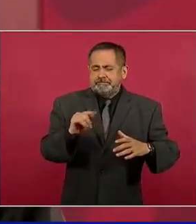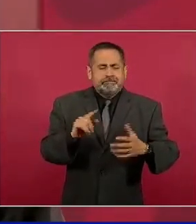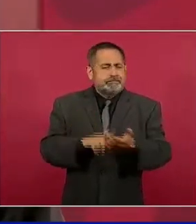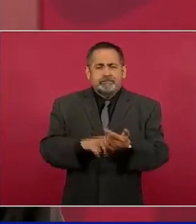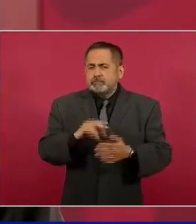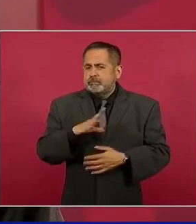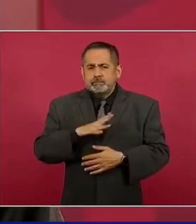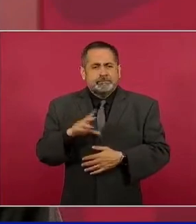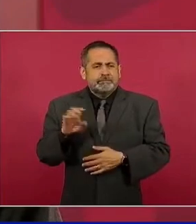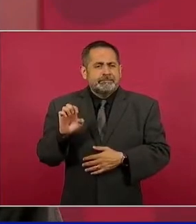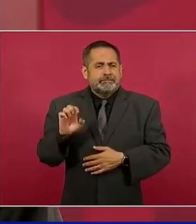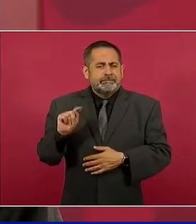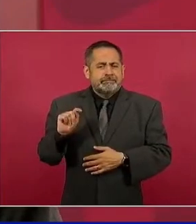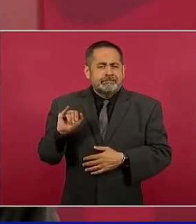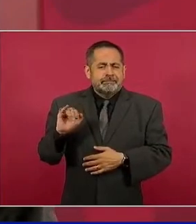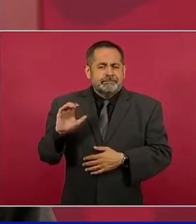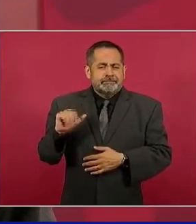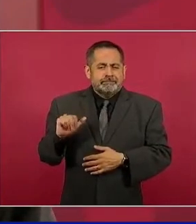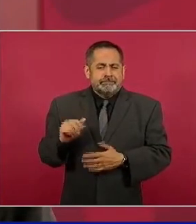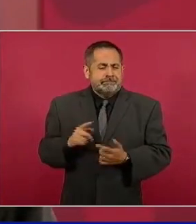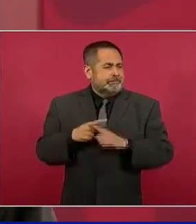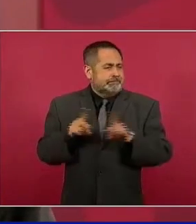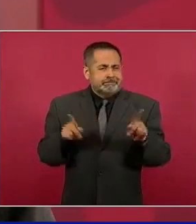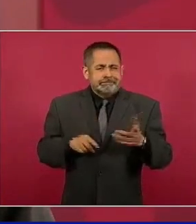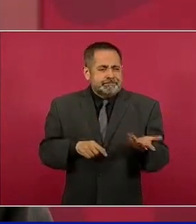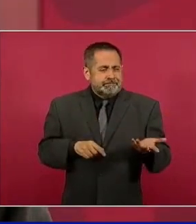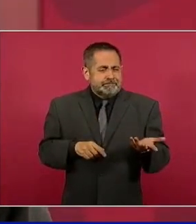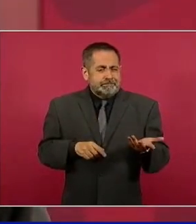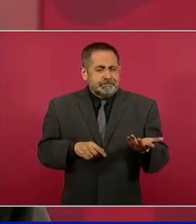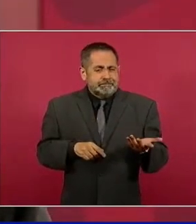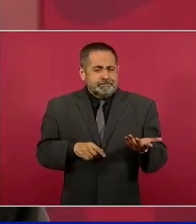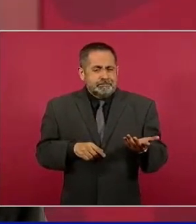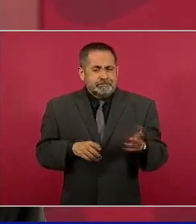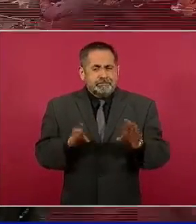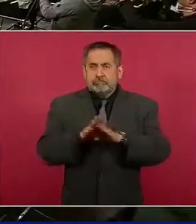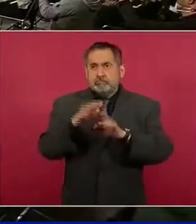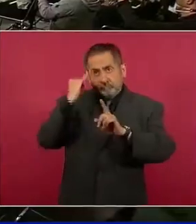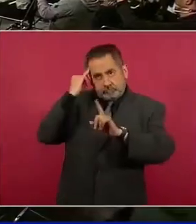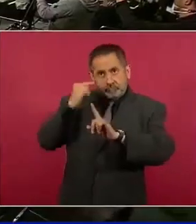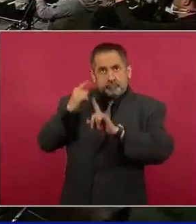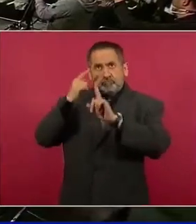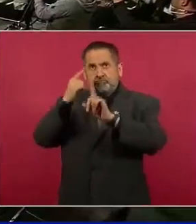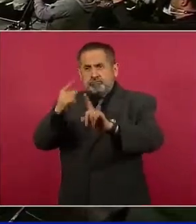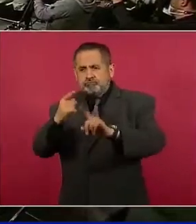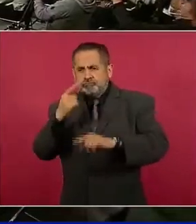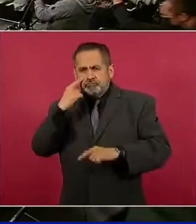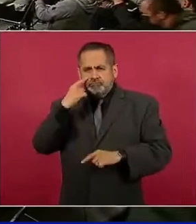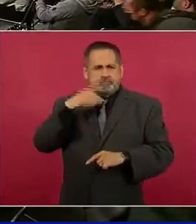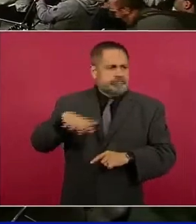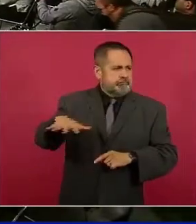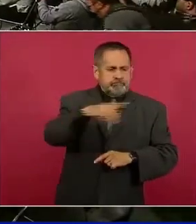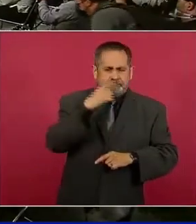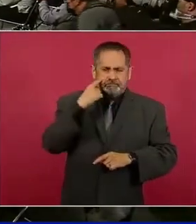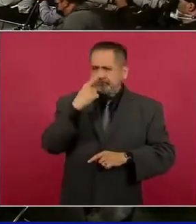ético, no tiene que ver con la moral y no tiene que ver con el ideal democrático.